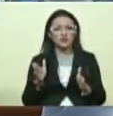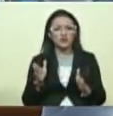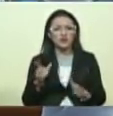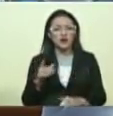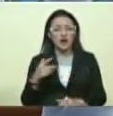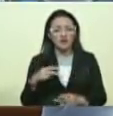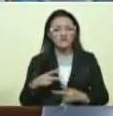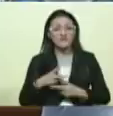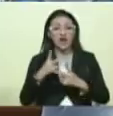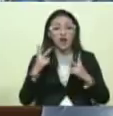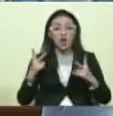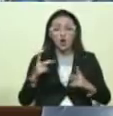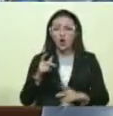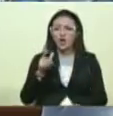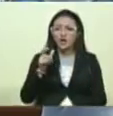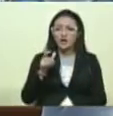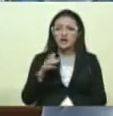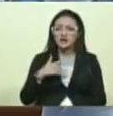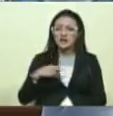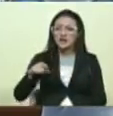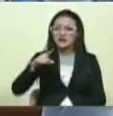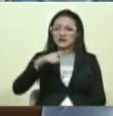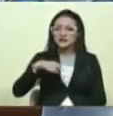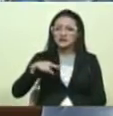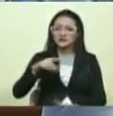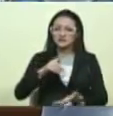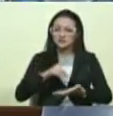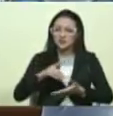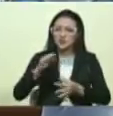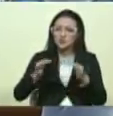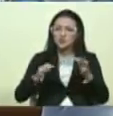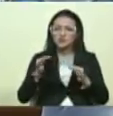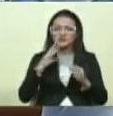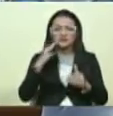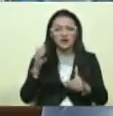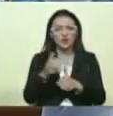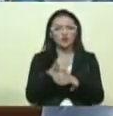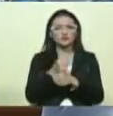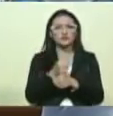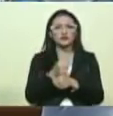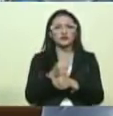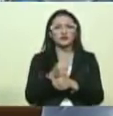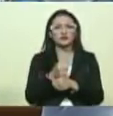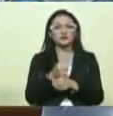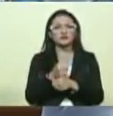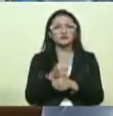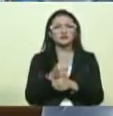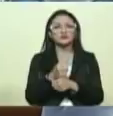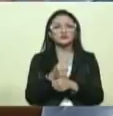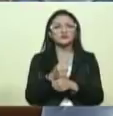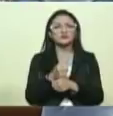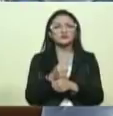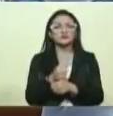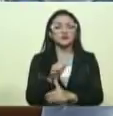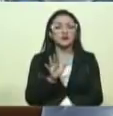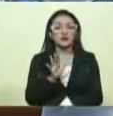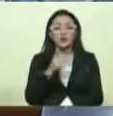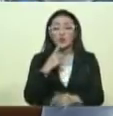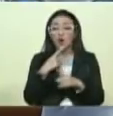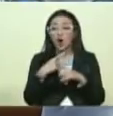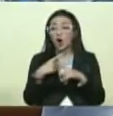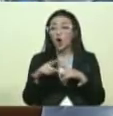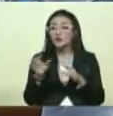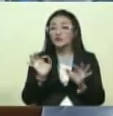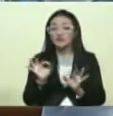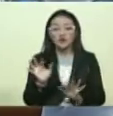valores, busca reivindicar la decencia, la justicia, sin que exista ningún sesgo. Aquí no puede